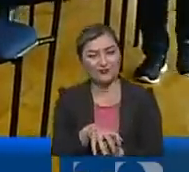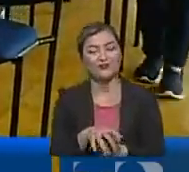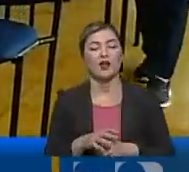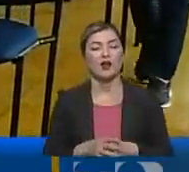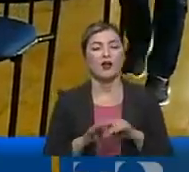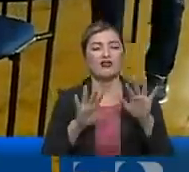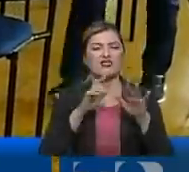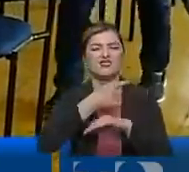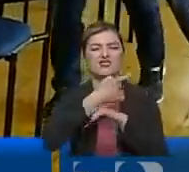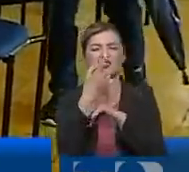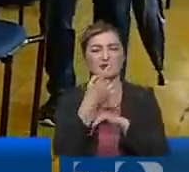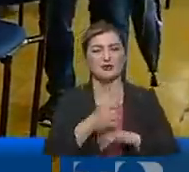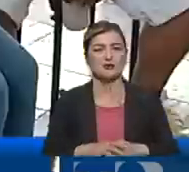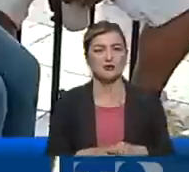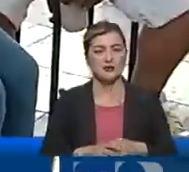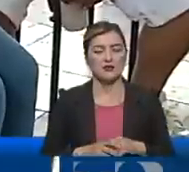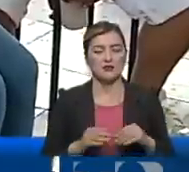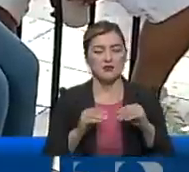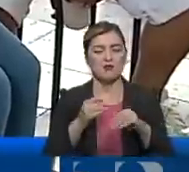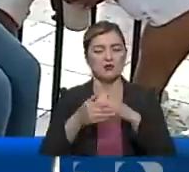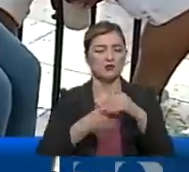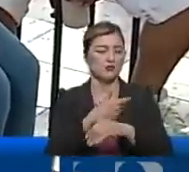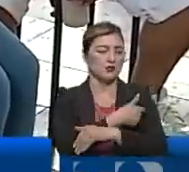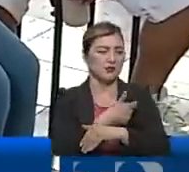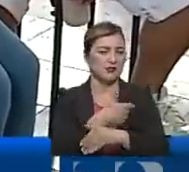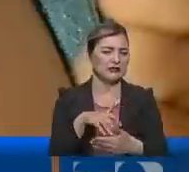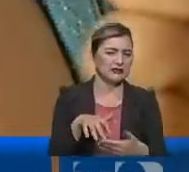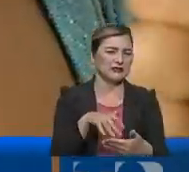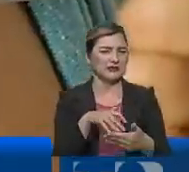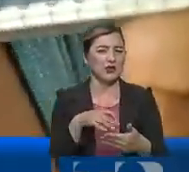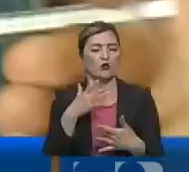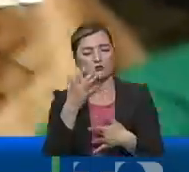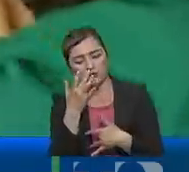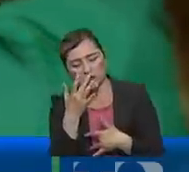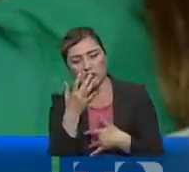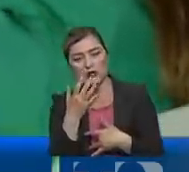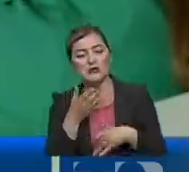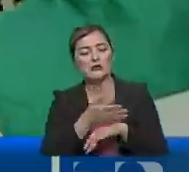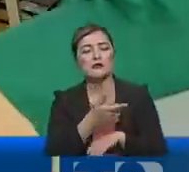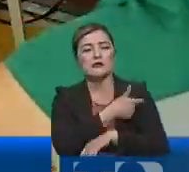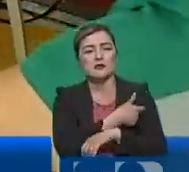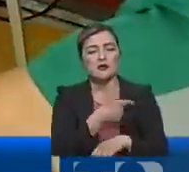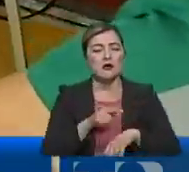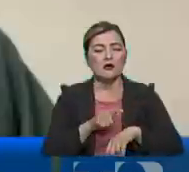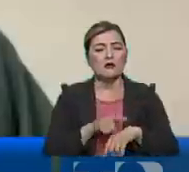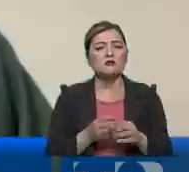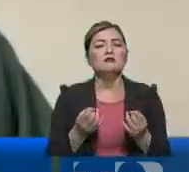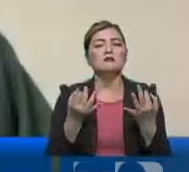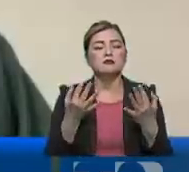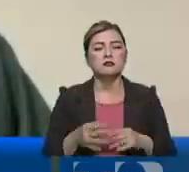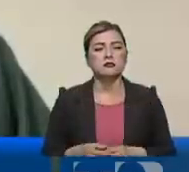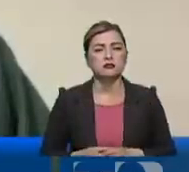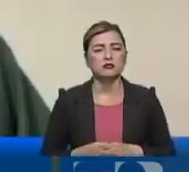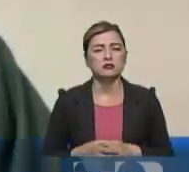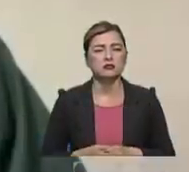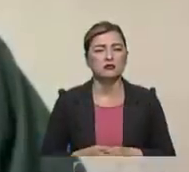en aumento en pleno proceso de vacunación, también hay inquietud en conocer cuánto tiempo debo esperar para vacunarme si me dio COVID. Deberían de